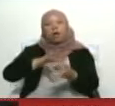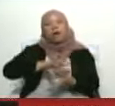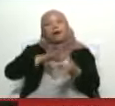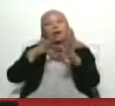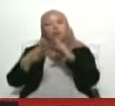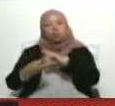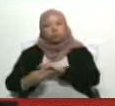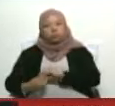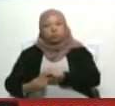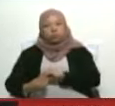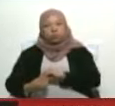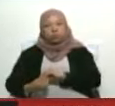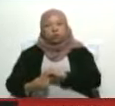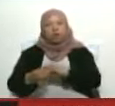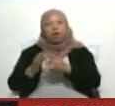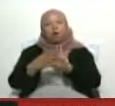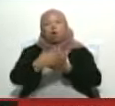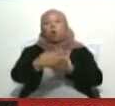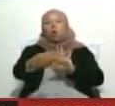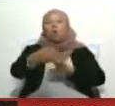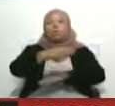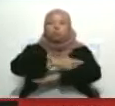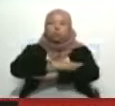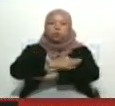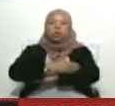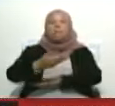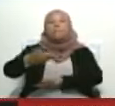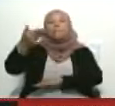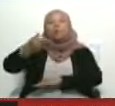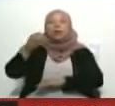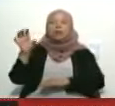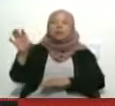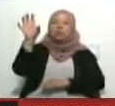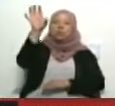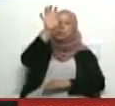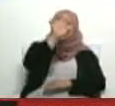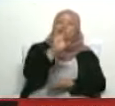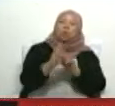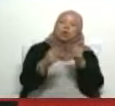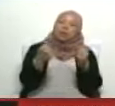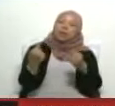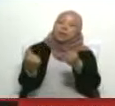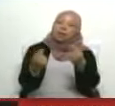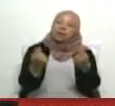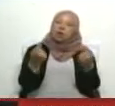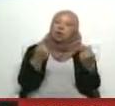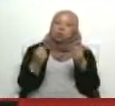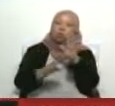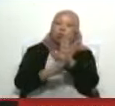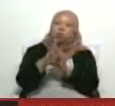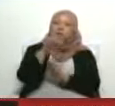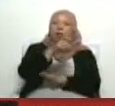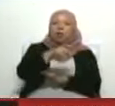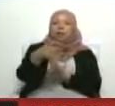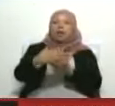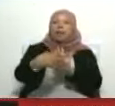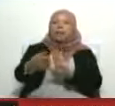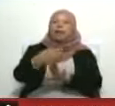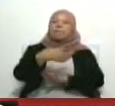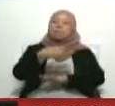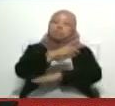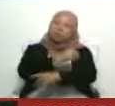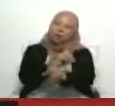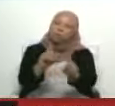en una referencia súper importante de prosperidad económica, de ejemplo democrático